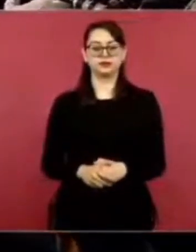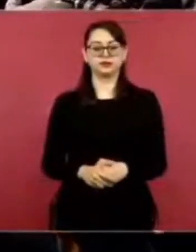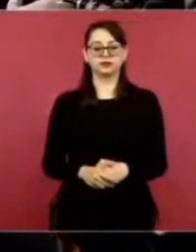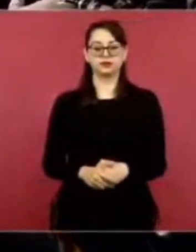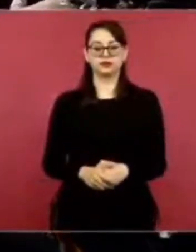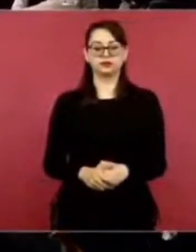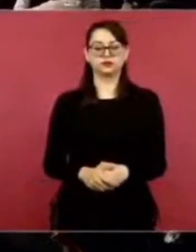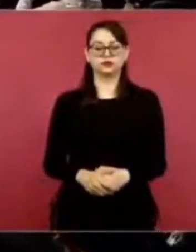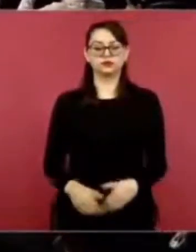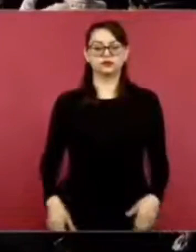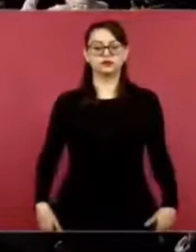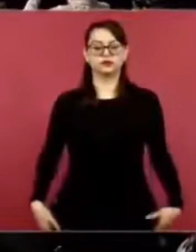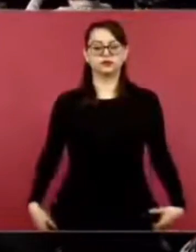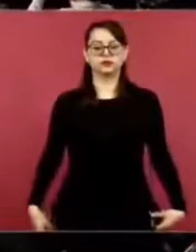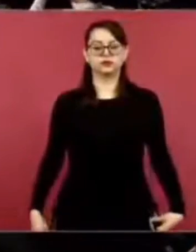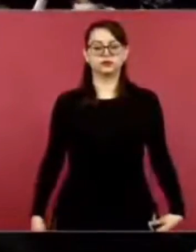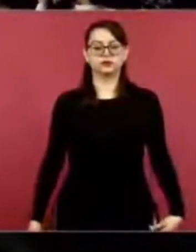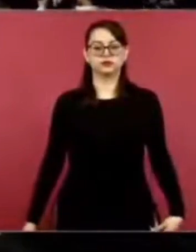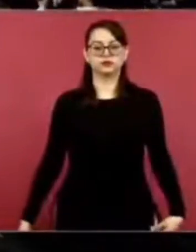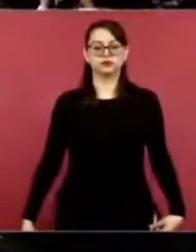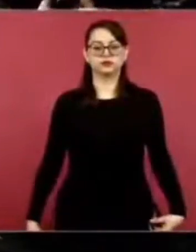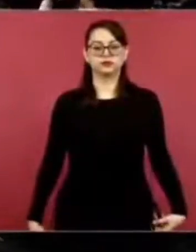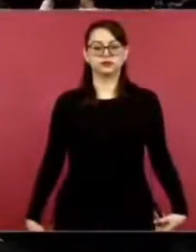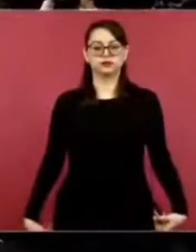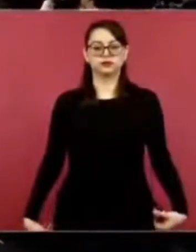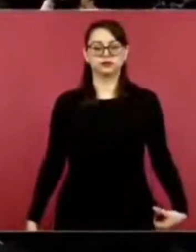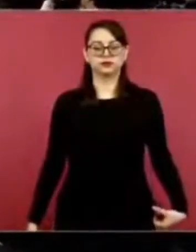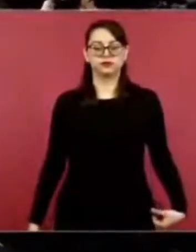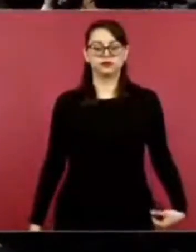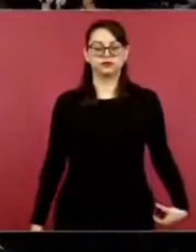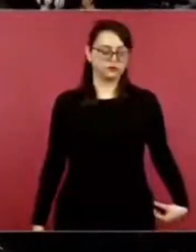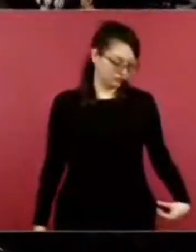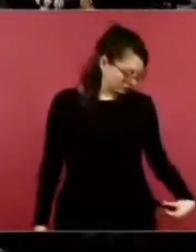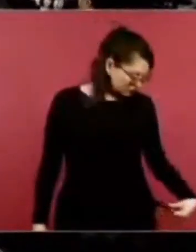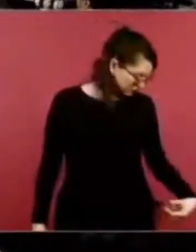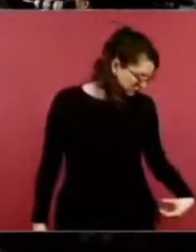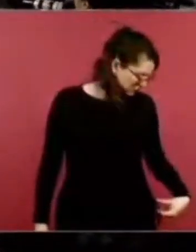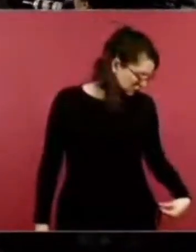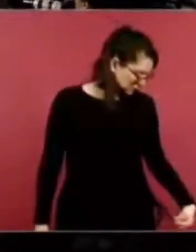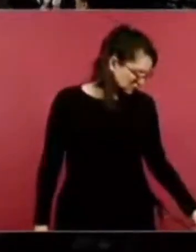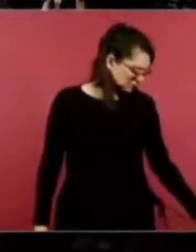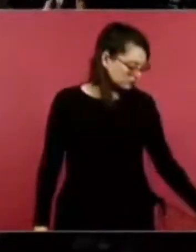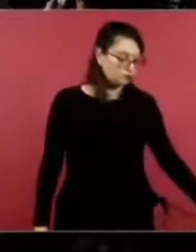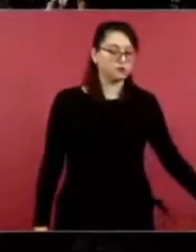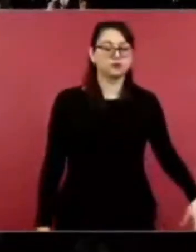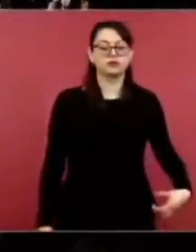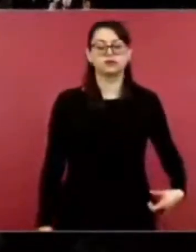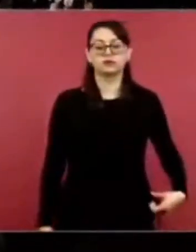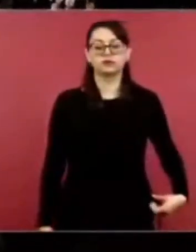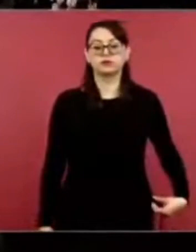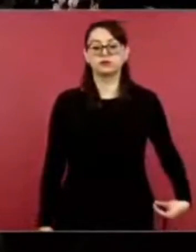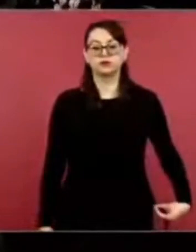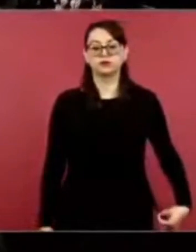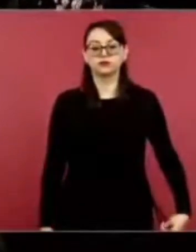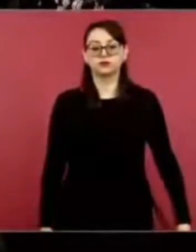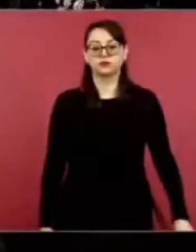Así es lo que vamos a... Buenos días.